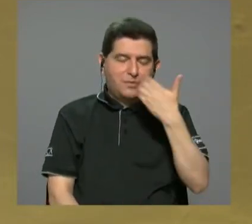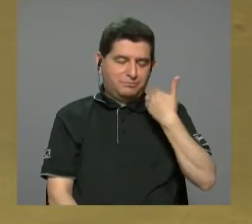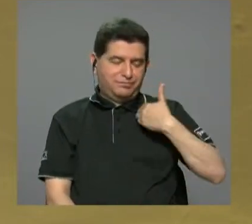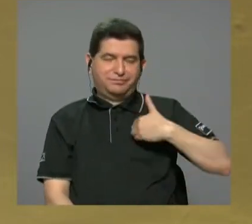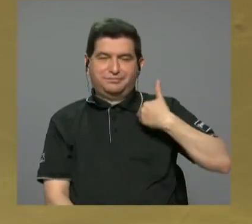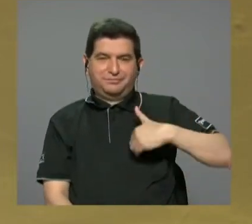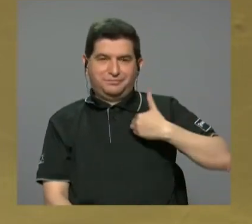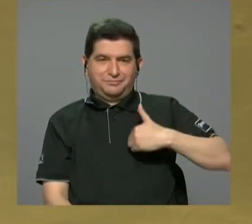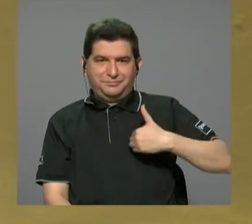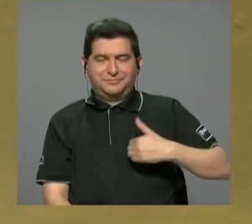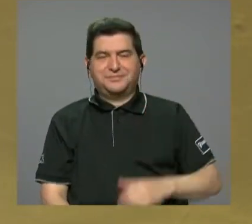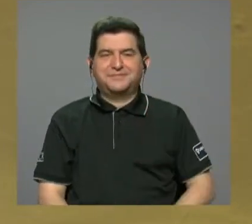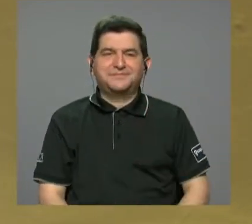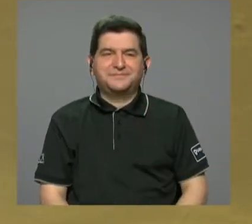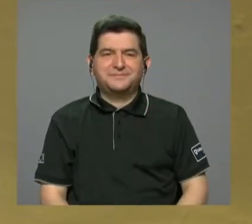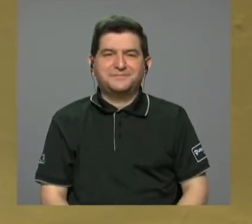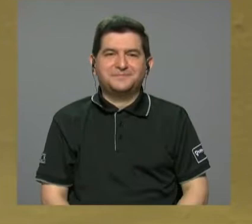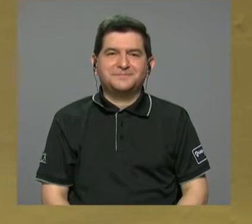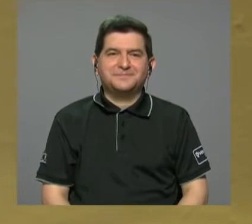privilegio